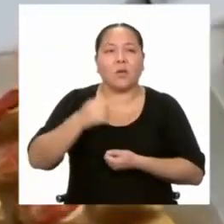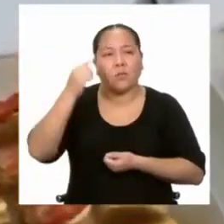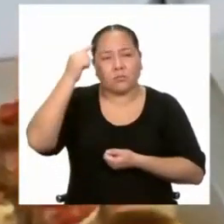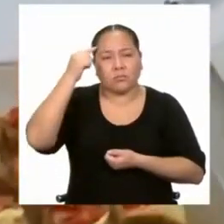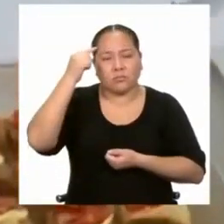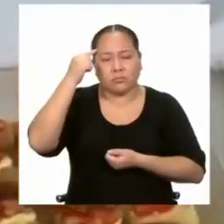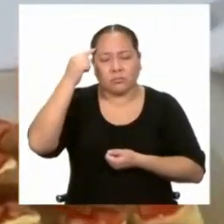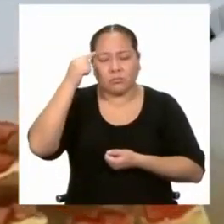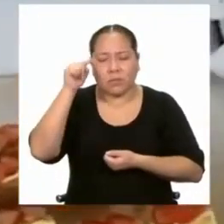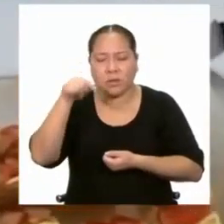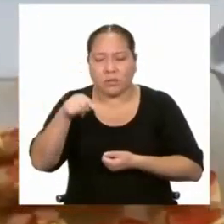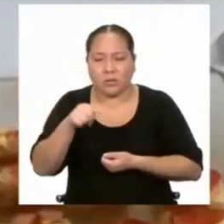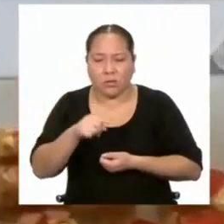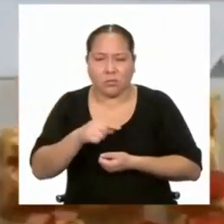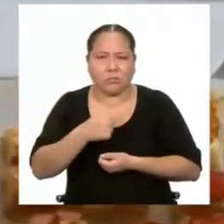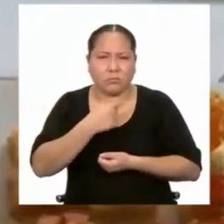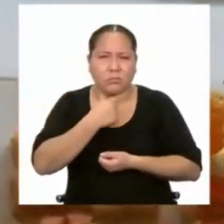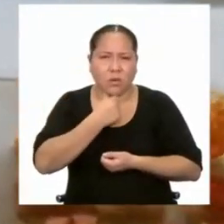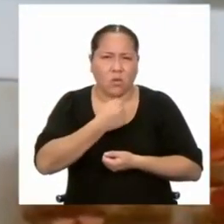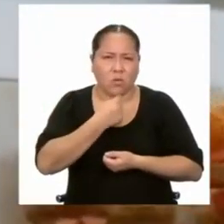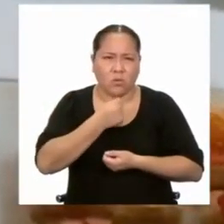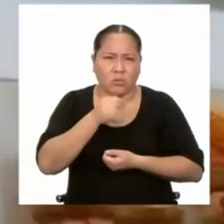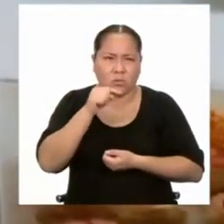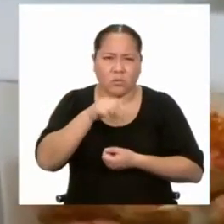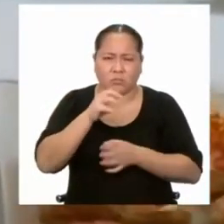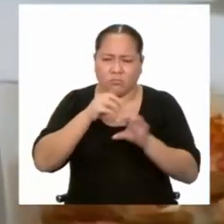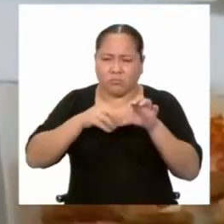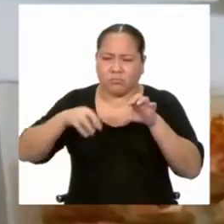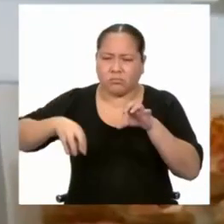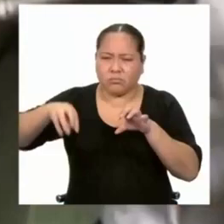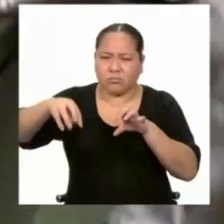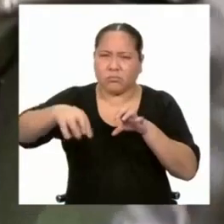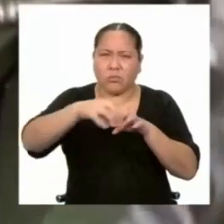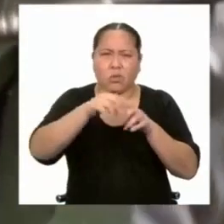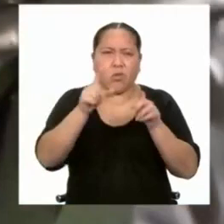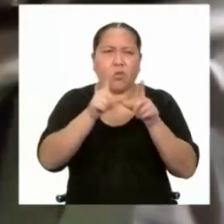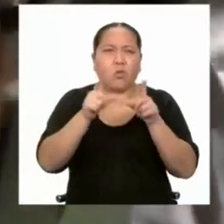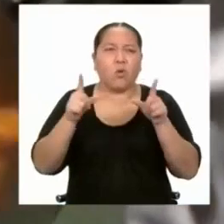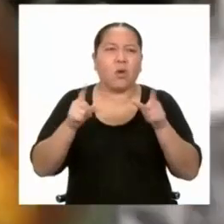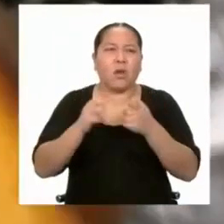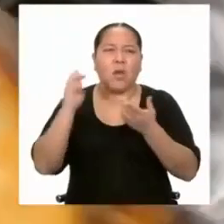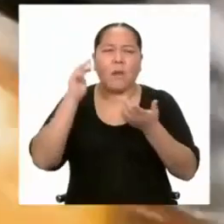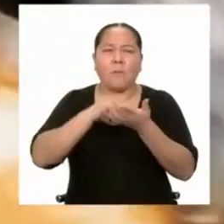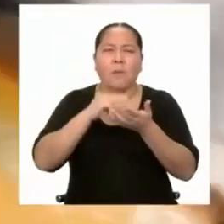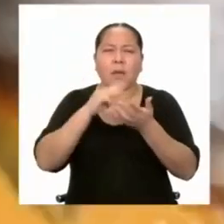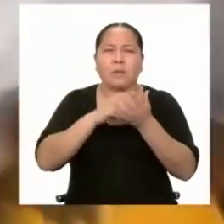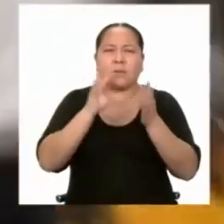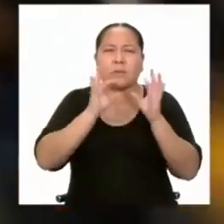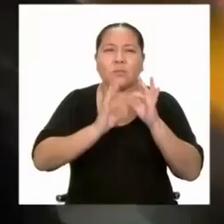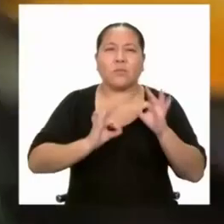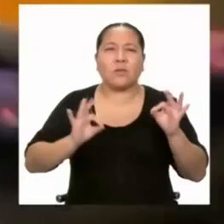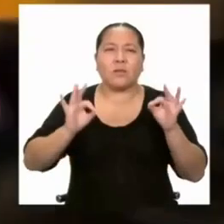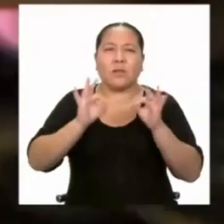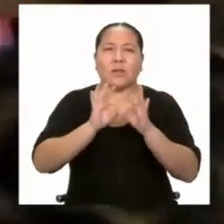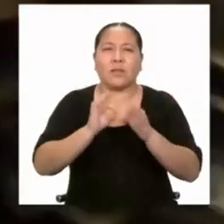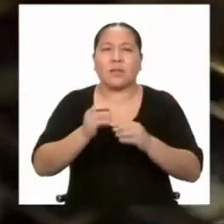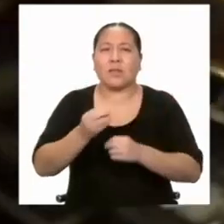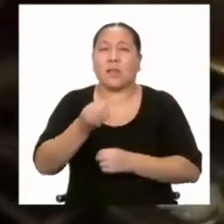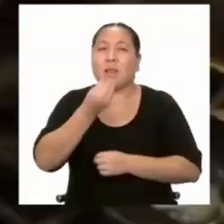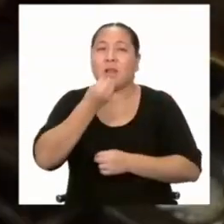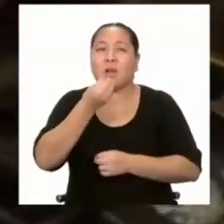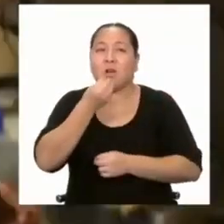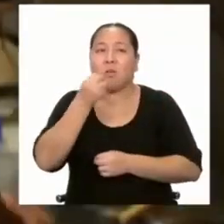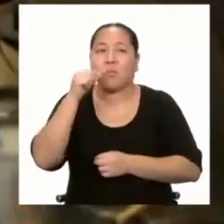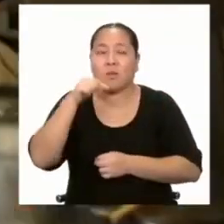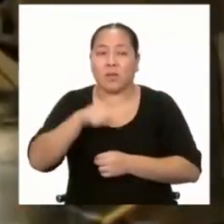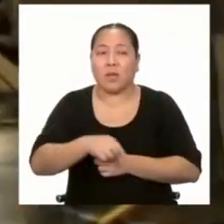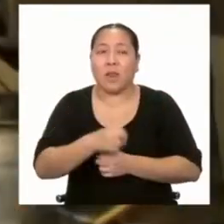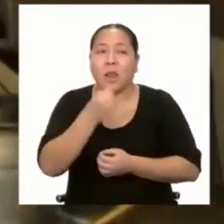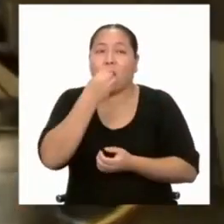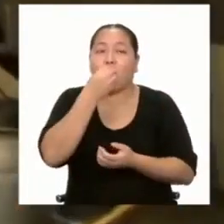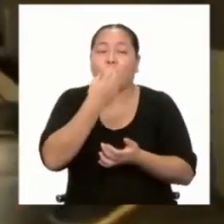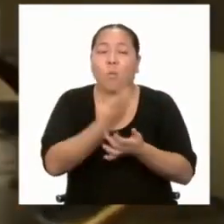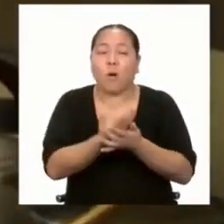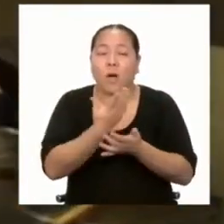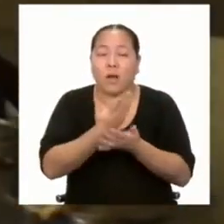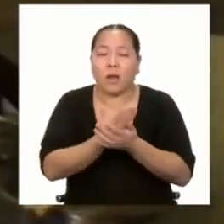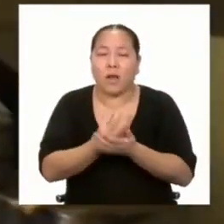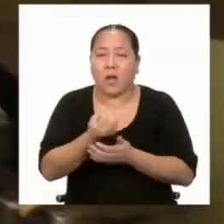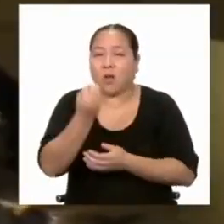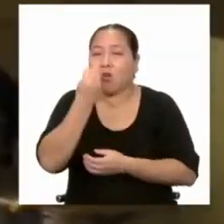productos que los he puesto en las cenas más importantes. Gracias a la gastronomía, creo yo, a la buena